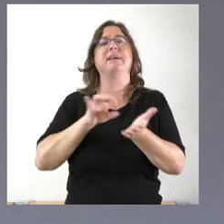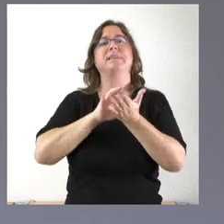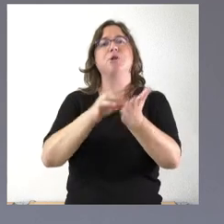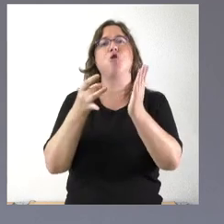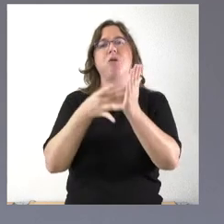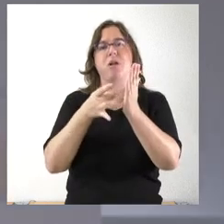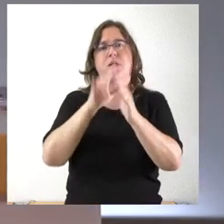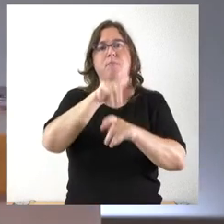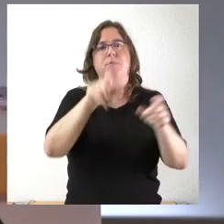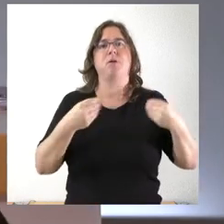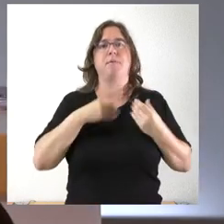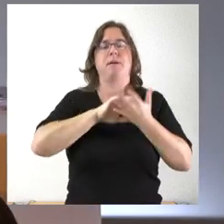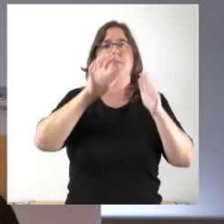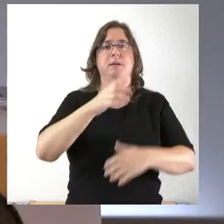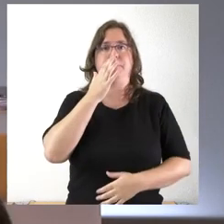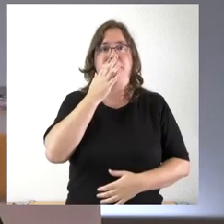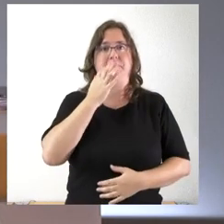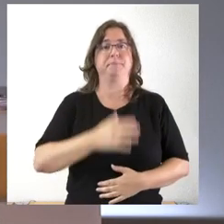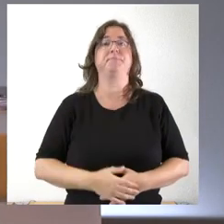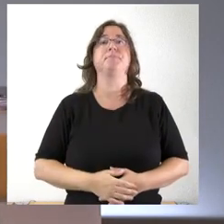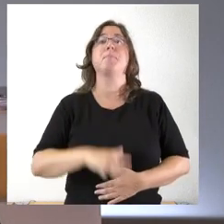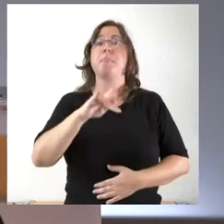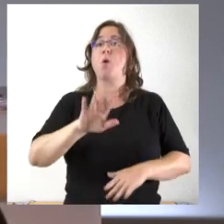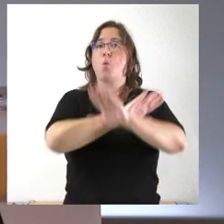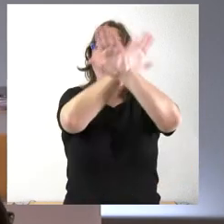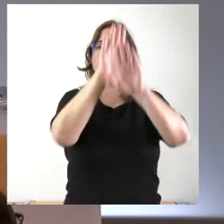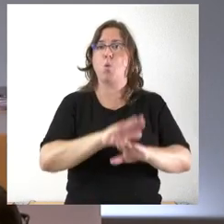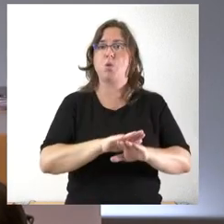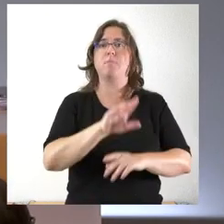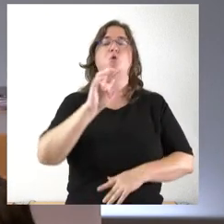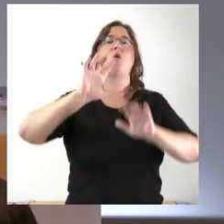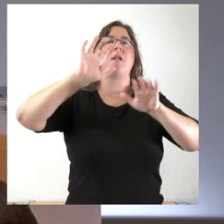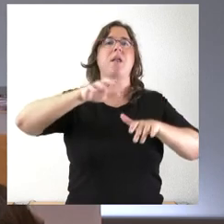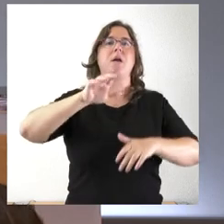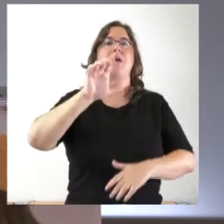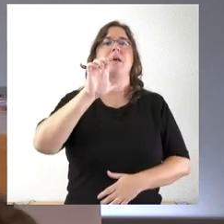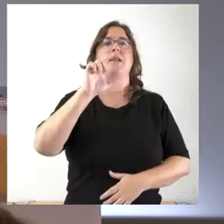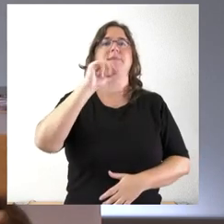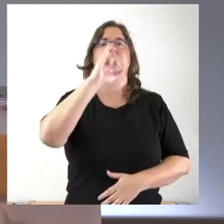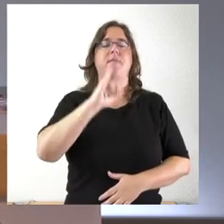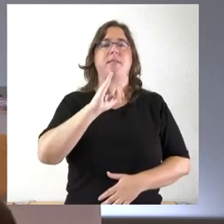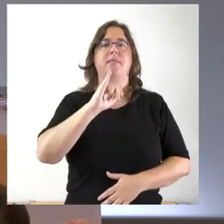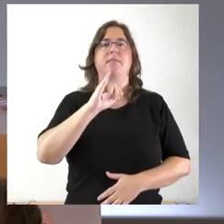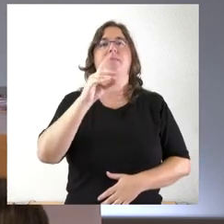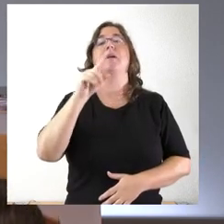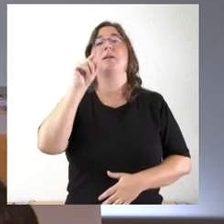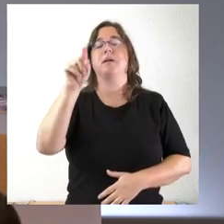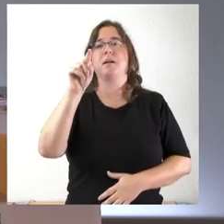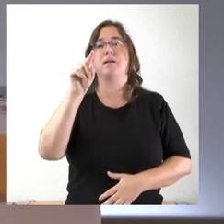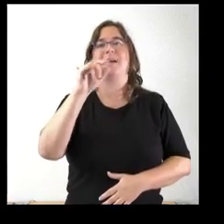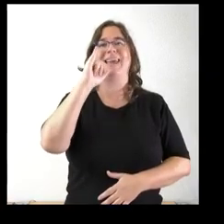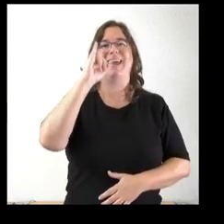León. Cerramos este turno en León con Elizabeth Alba, de iLeón. Adelante cuando quieras, Elizabeth. Buenos